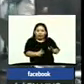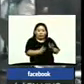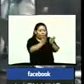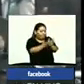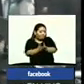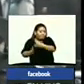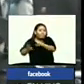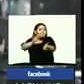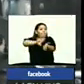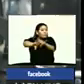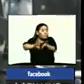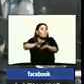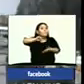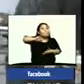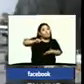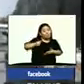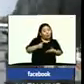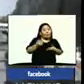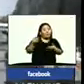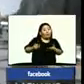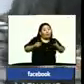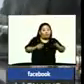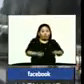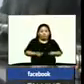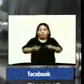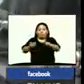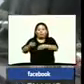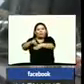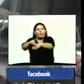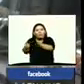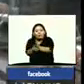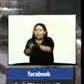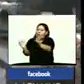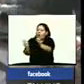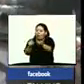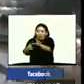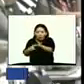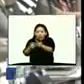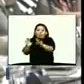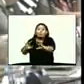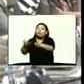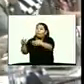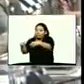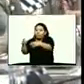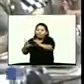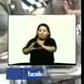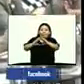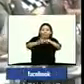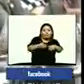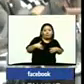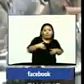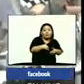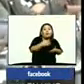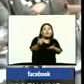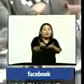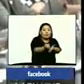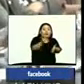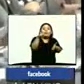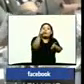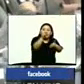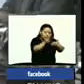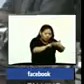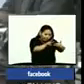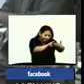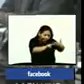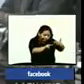gastos? Tiene que entrar en la sesión plenaria y de la sesión plenaria enviarlo a la Comisión de Hacienda, en este caso, para que sea la comisión la que comience